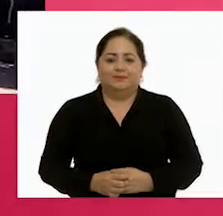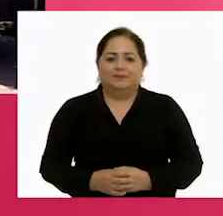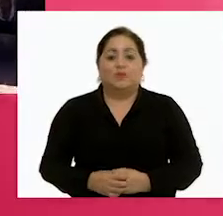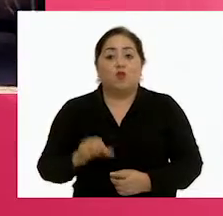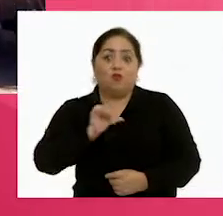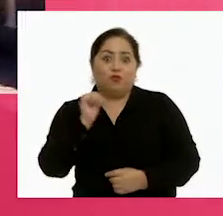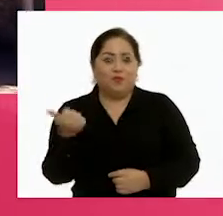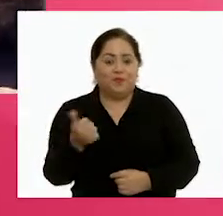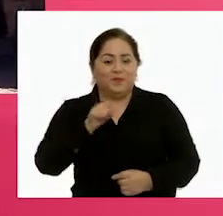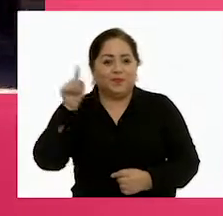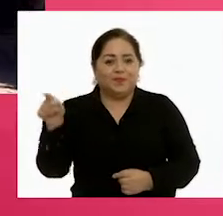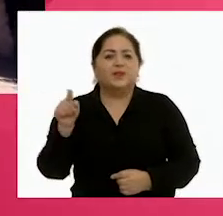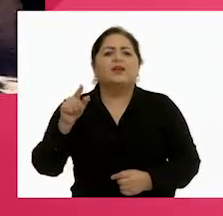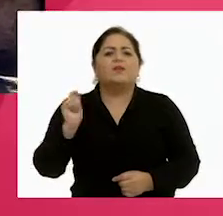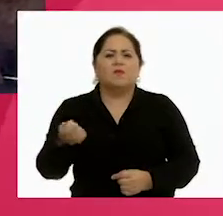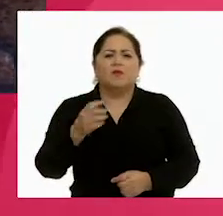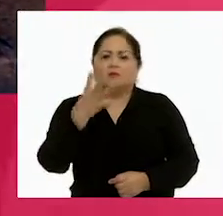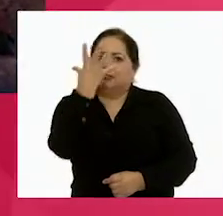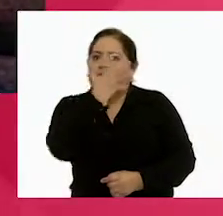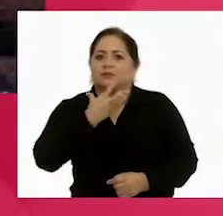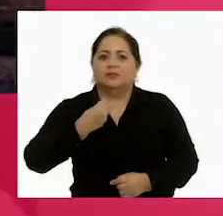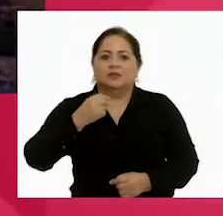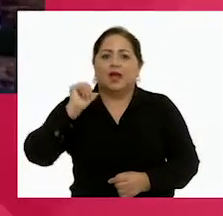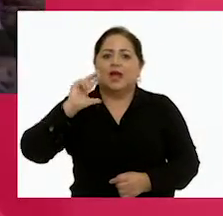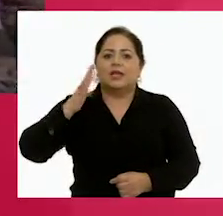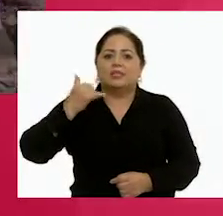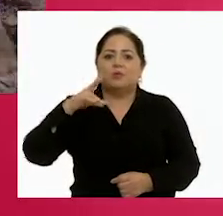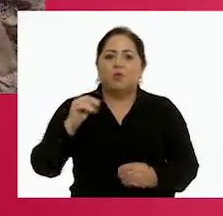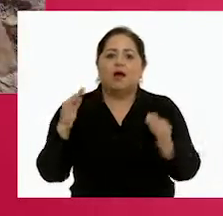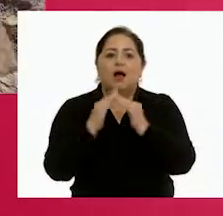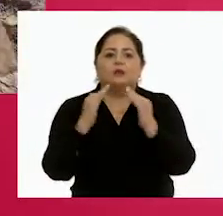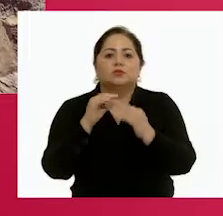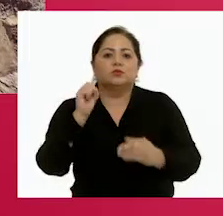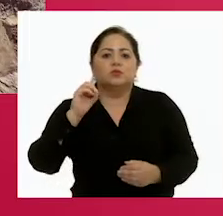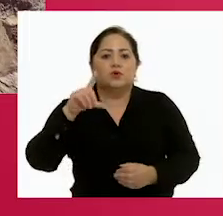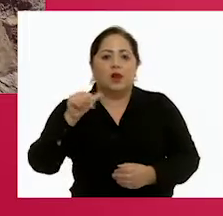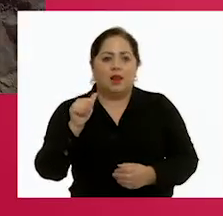Por otro lado, este es el sensacional Archivo Casasola,